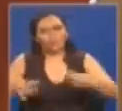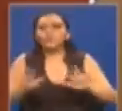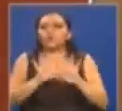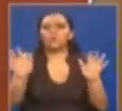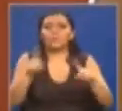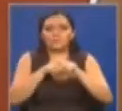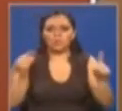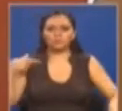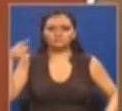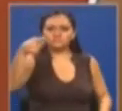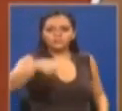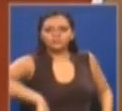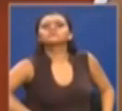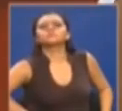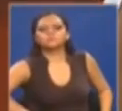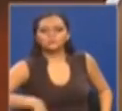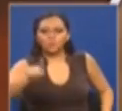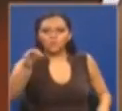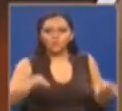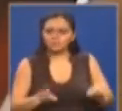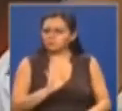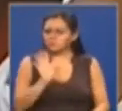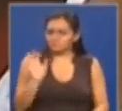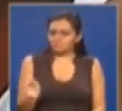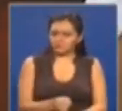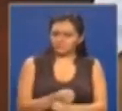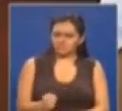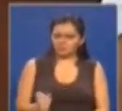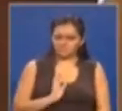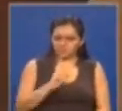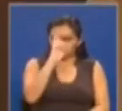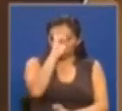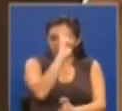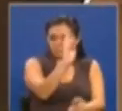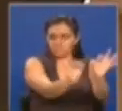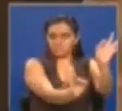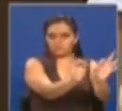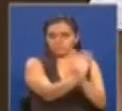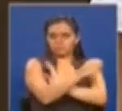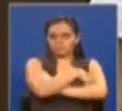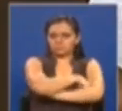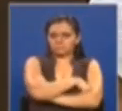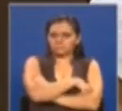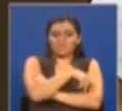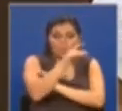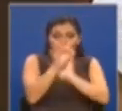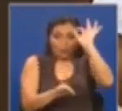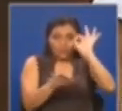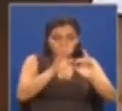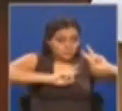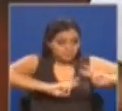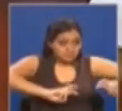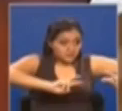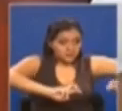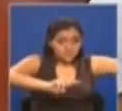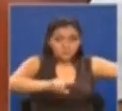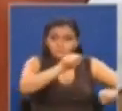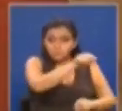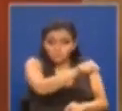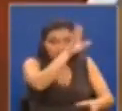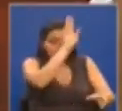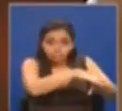puedo tratar de intimidar a un juez o impedir la justicia. O pretender que un juicio investigando un